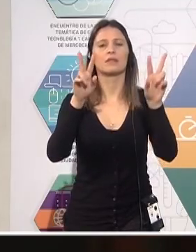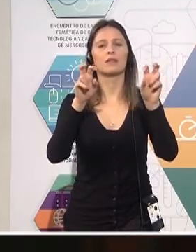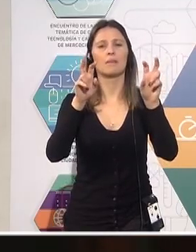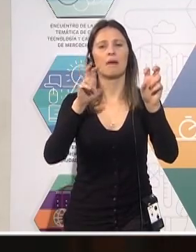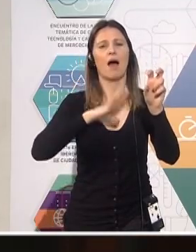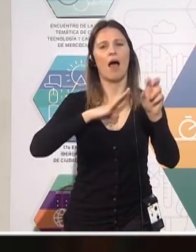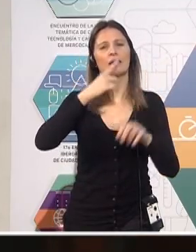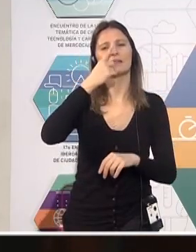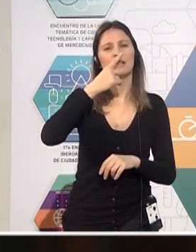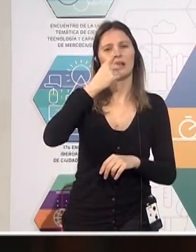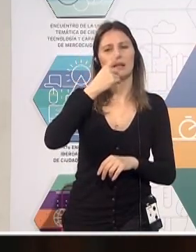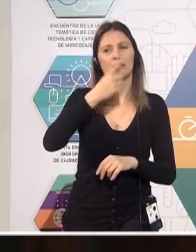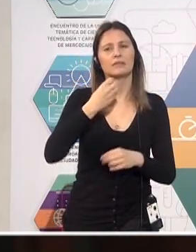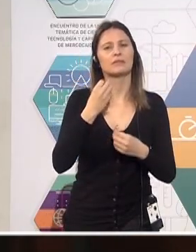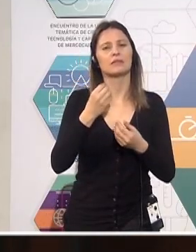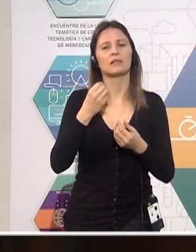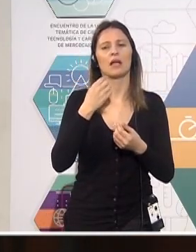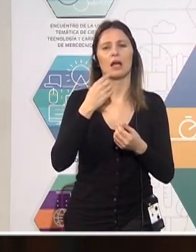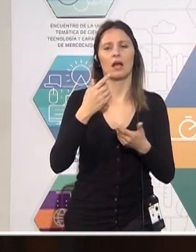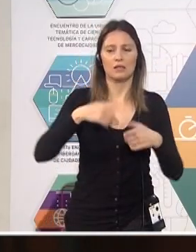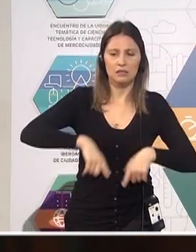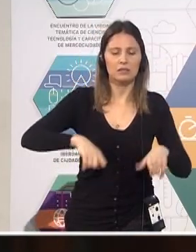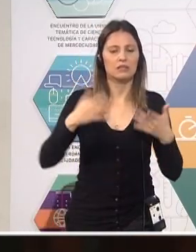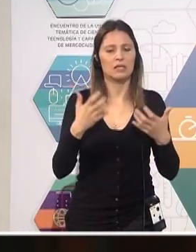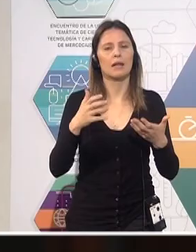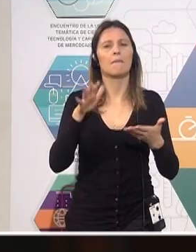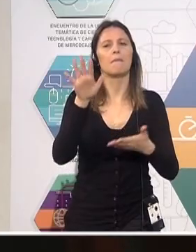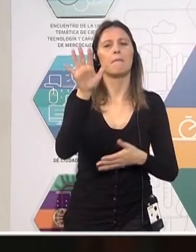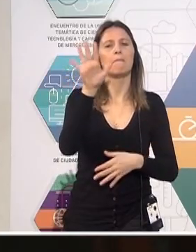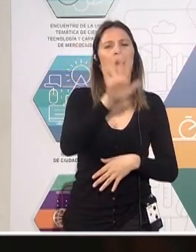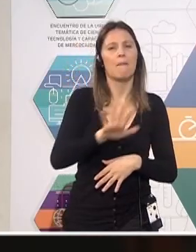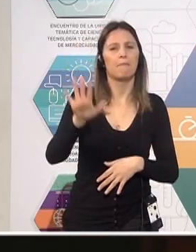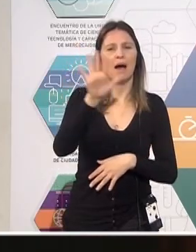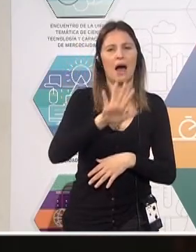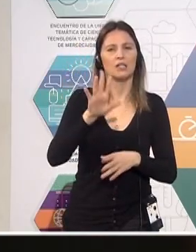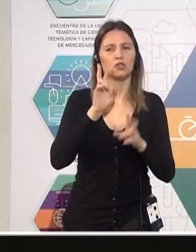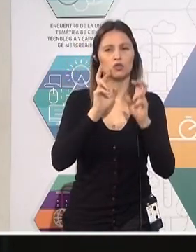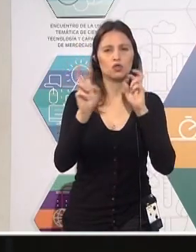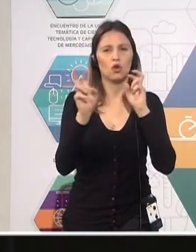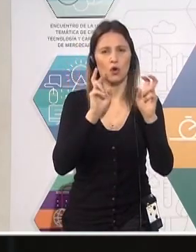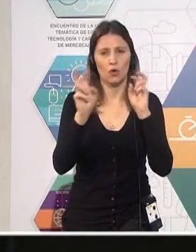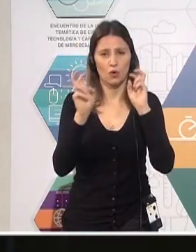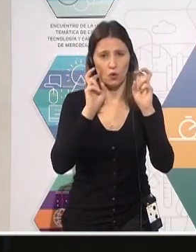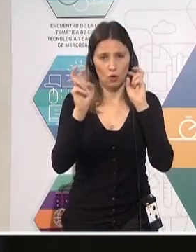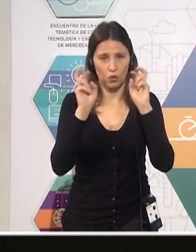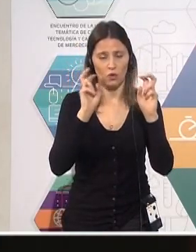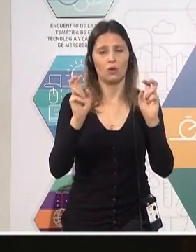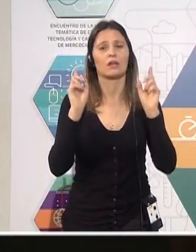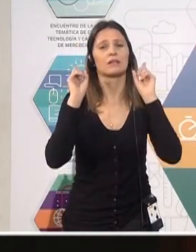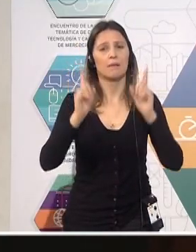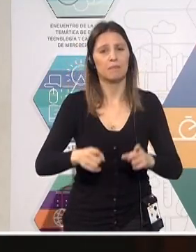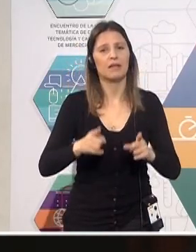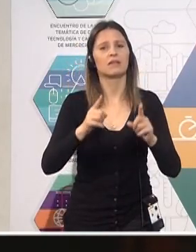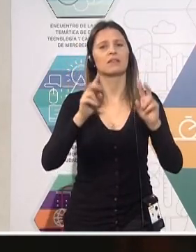mucho interés en la administración en generar el famoso mapa sonoro de la ciudad y también ahondar un poco en el